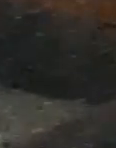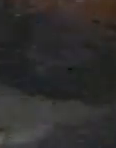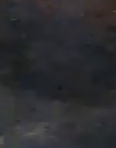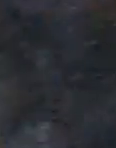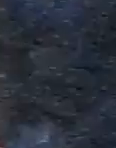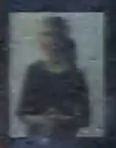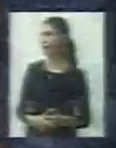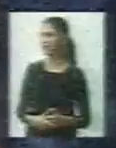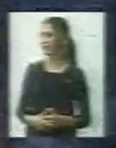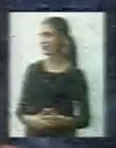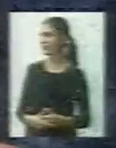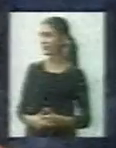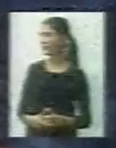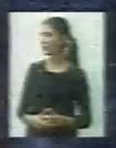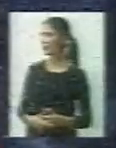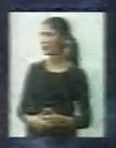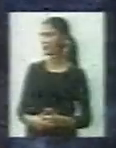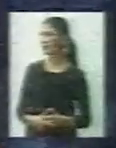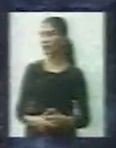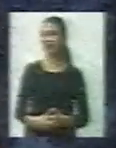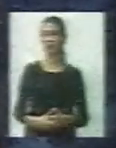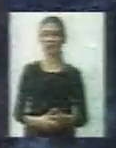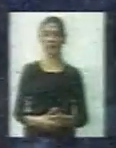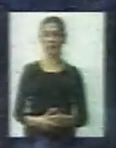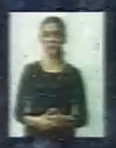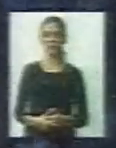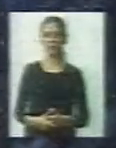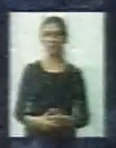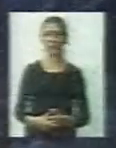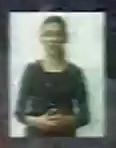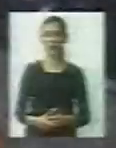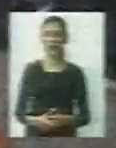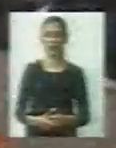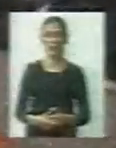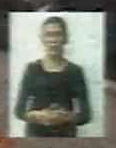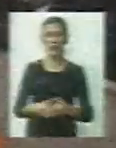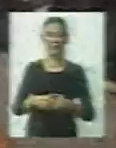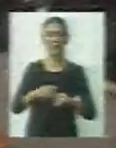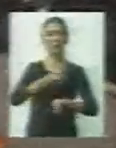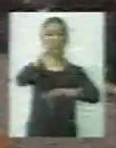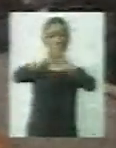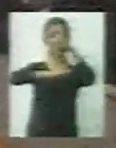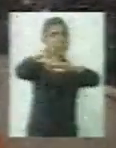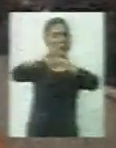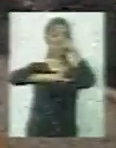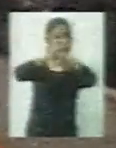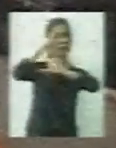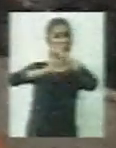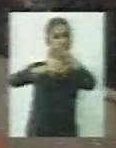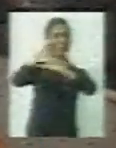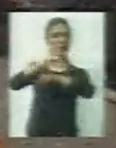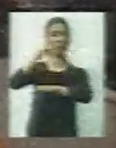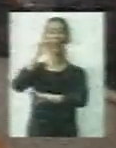Las veces que fui a pedir pasaje o botines, siempre me están dando una mano, la verdad que muy agradecido con